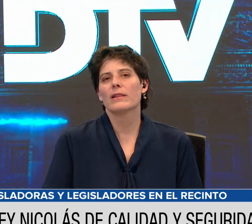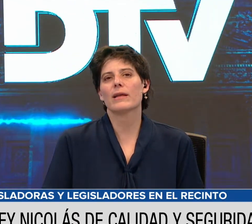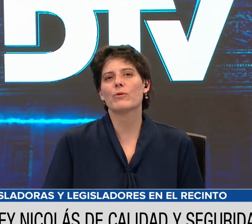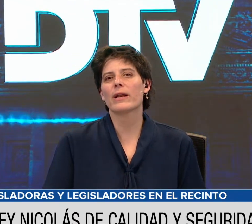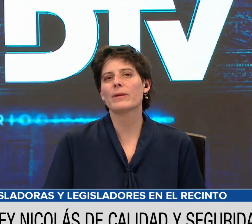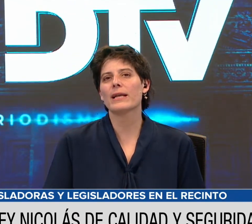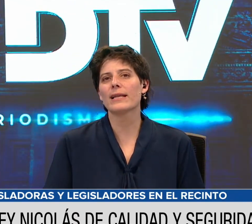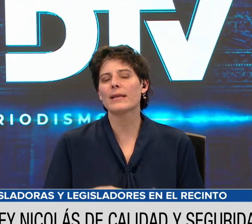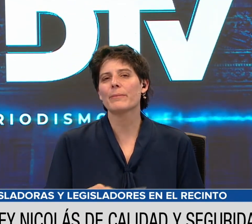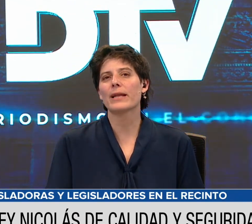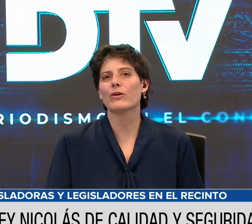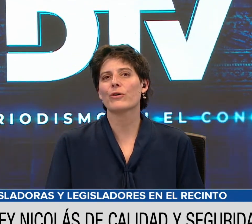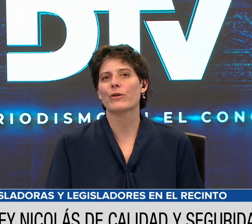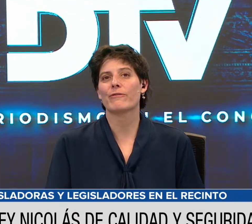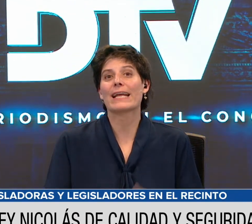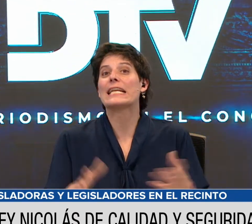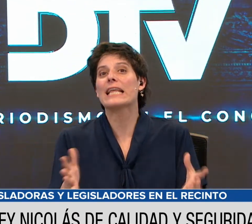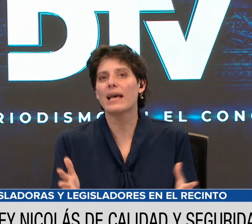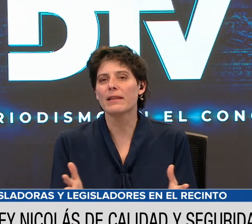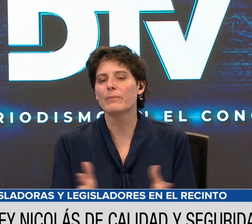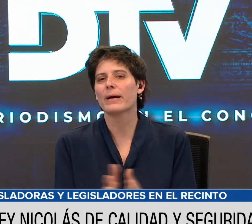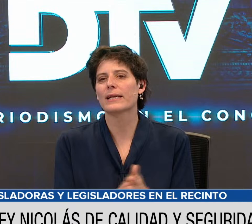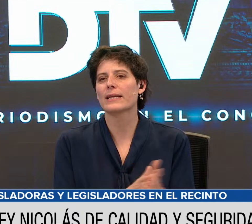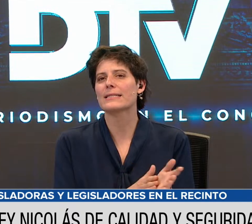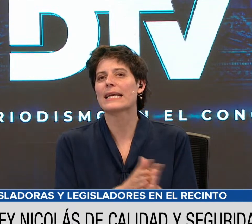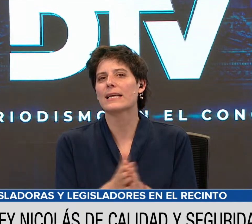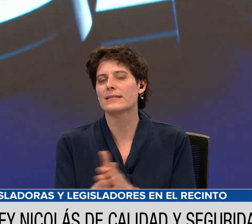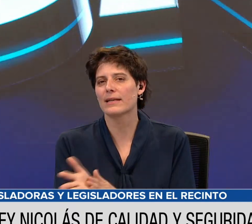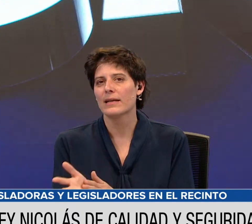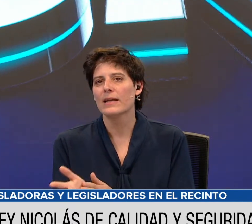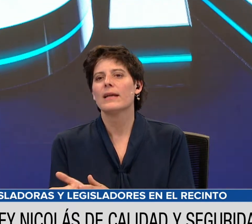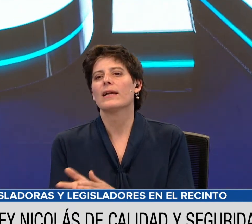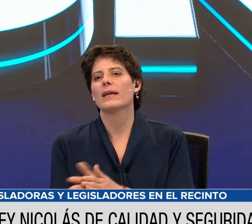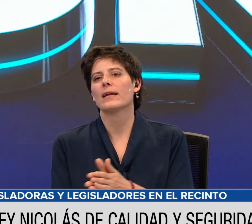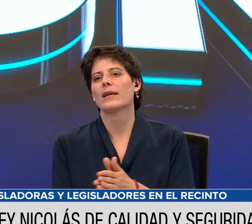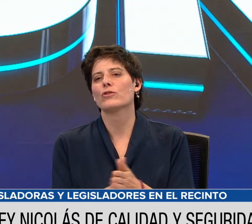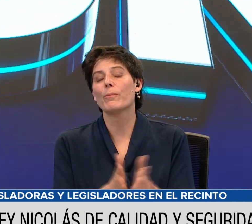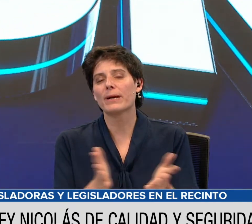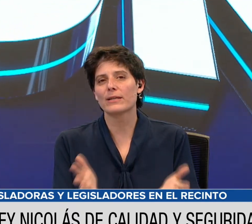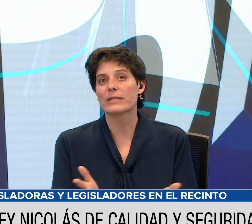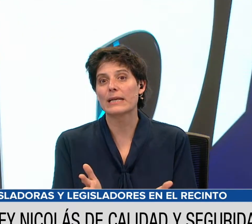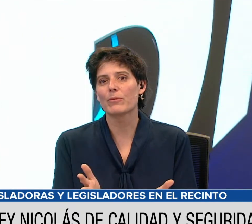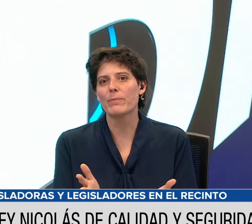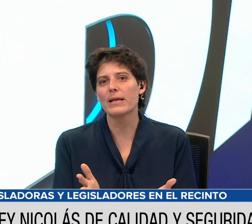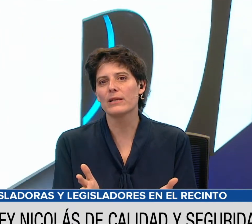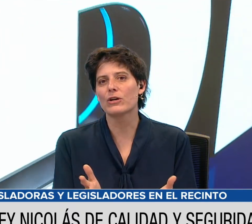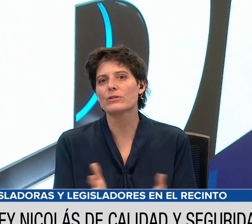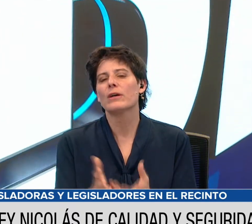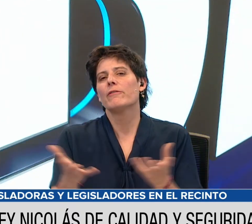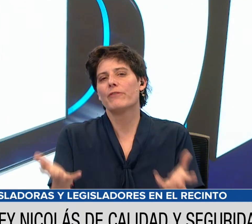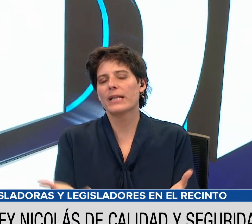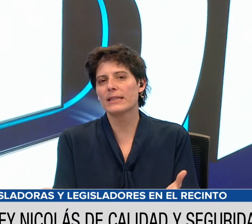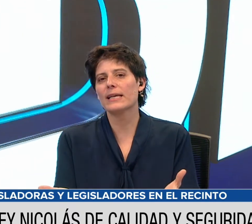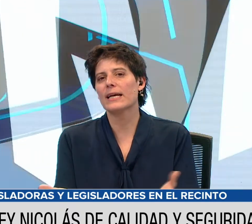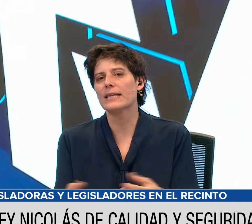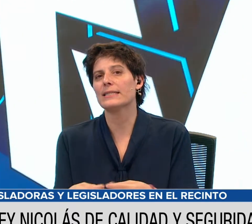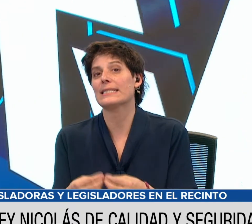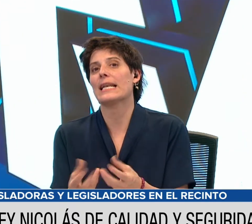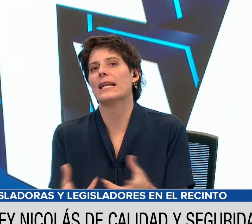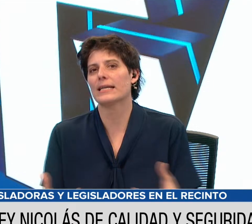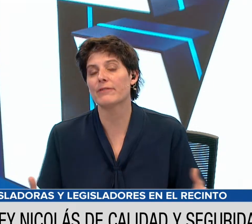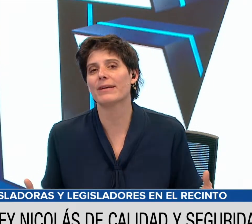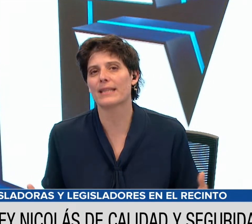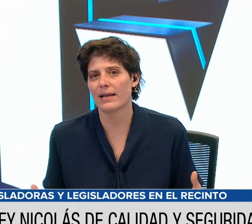condición de vulnerabilidad también o de fragilidad para quienes ejercen o son parte de los equipos médicos frente